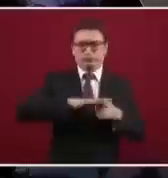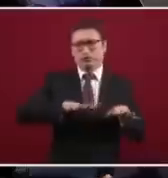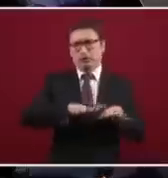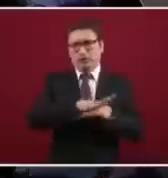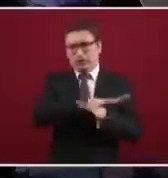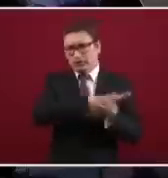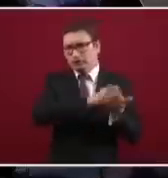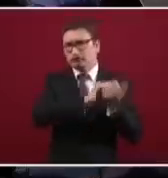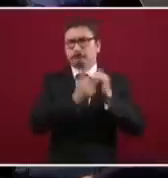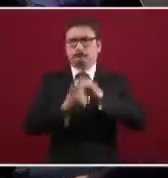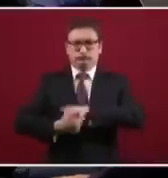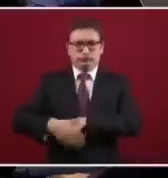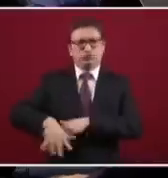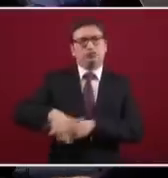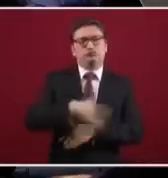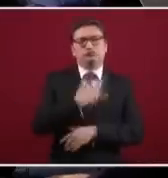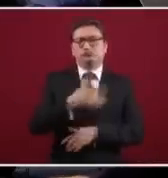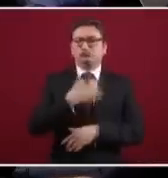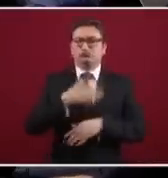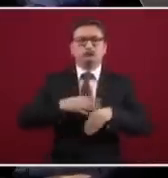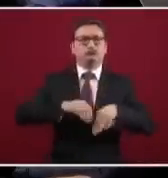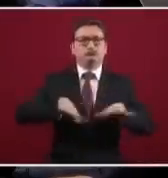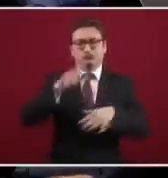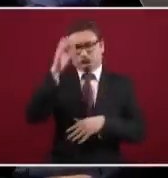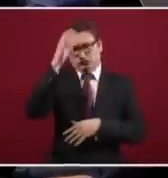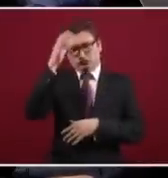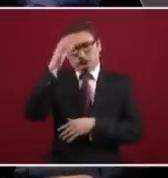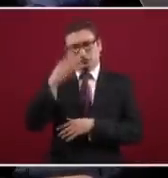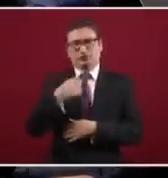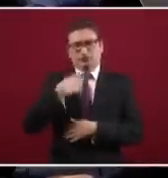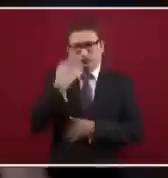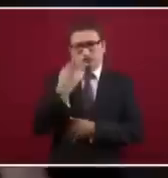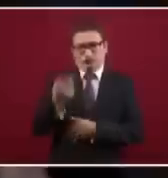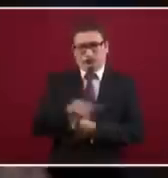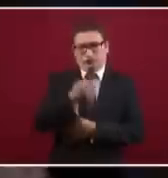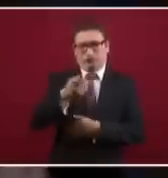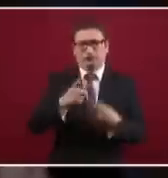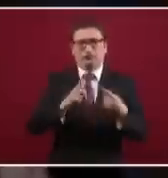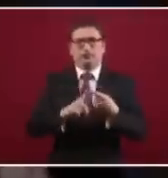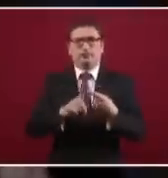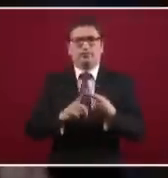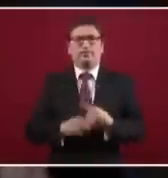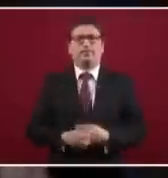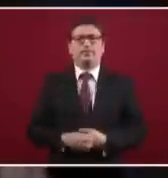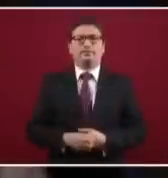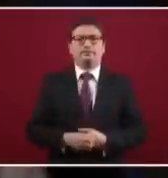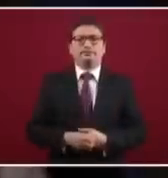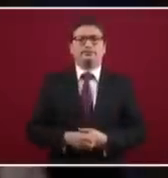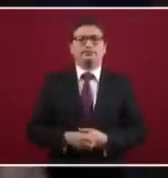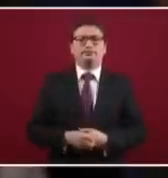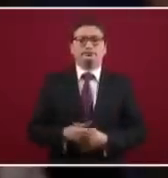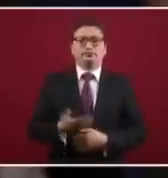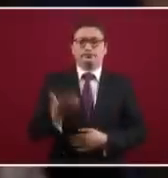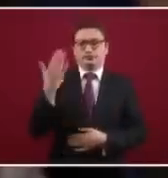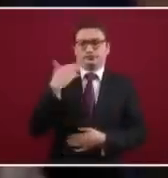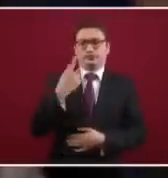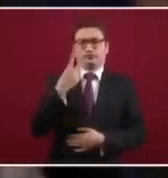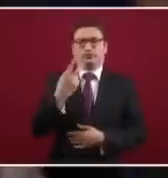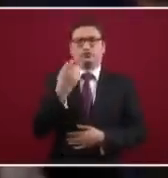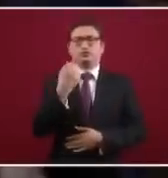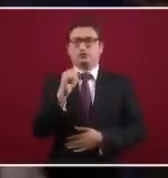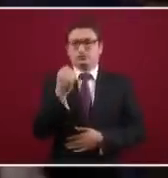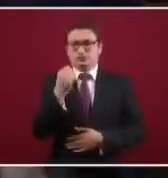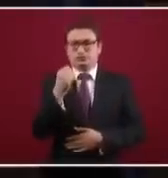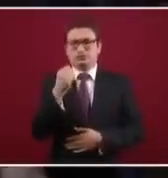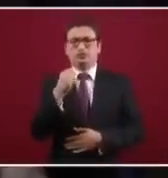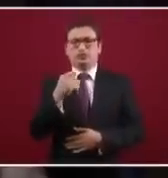conciencia. Y en este sentido, presidente, mi primera pregunta es que el pasado 2 de septiembre se llevó